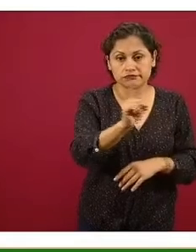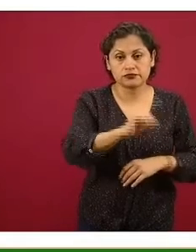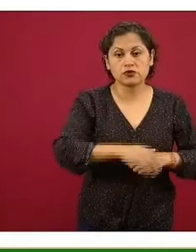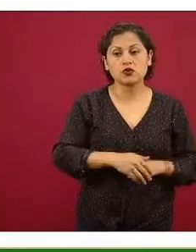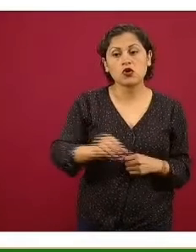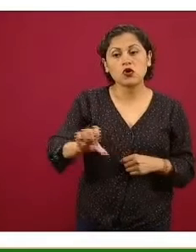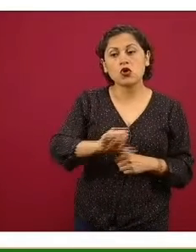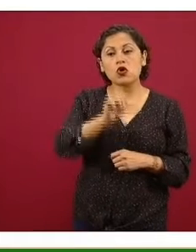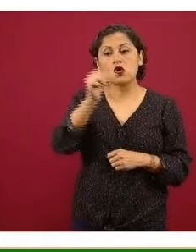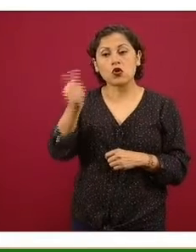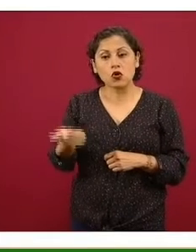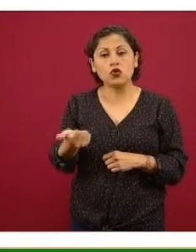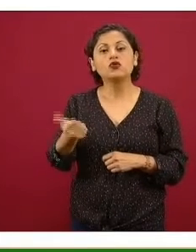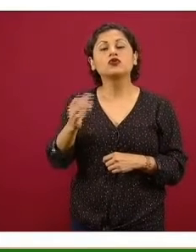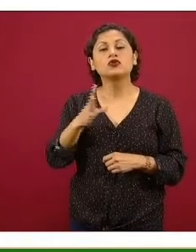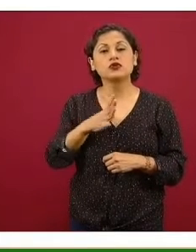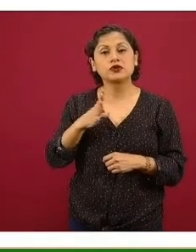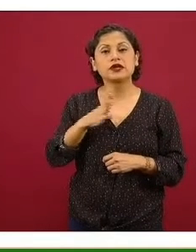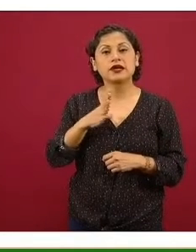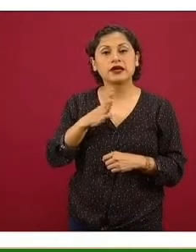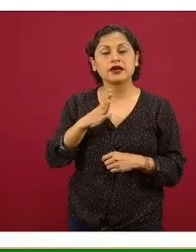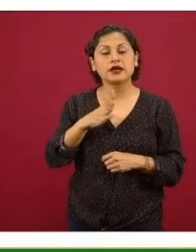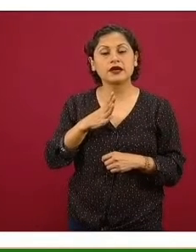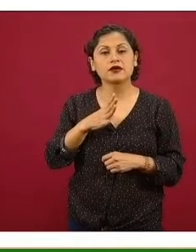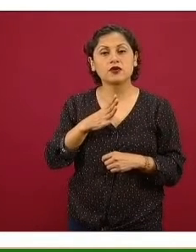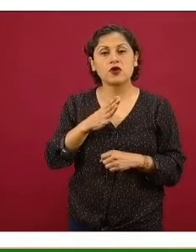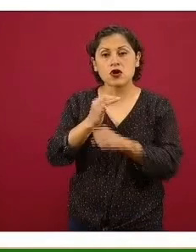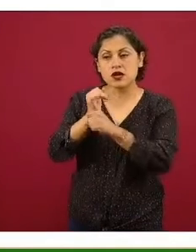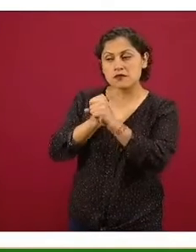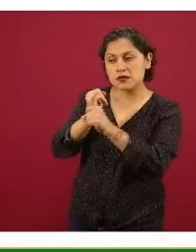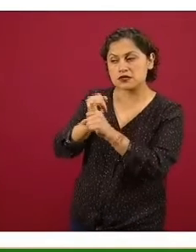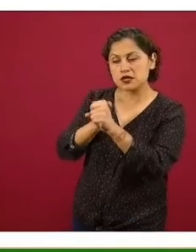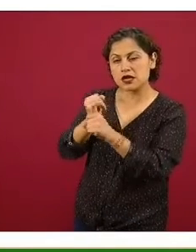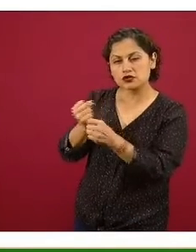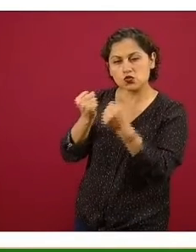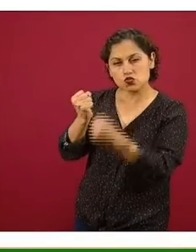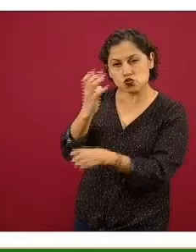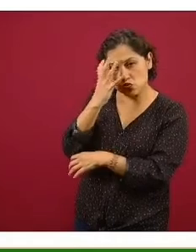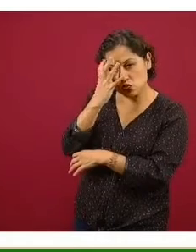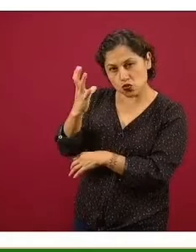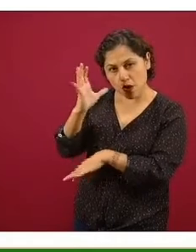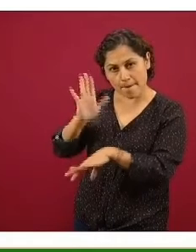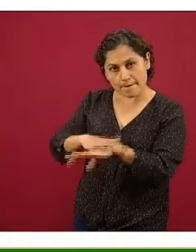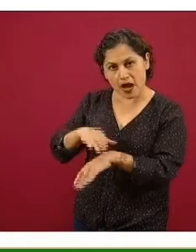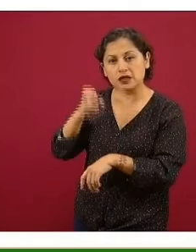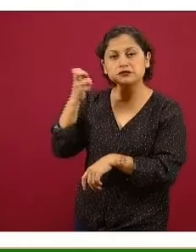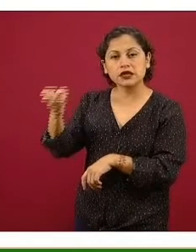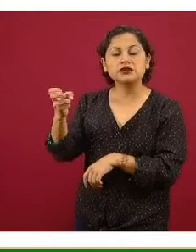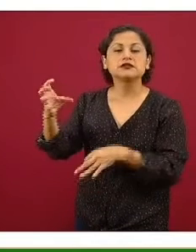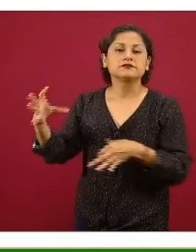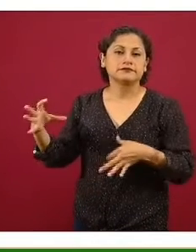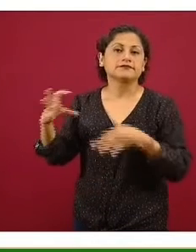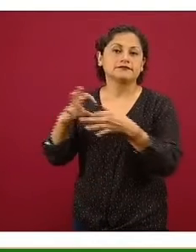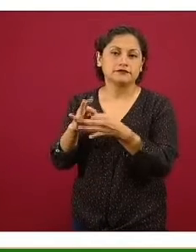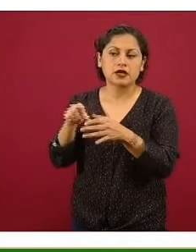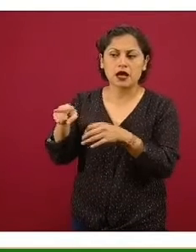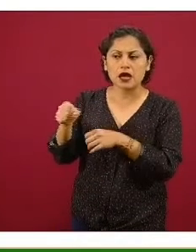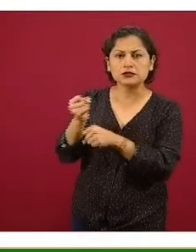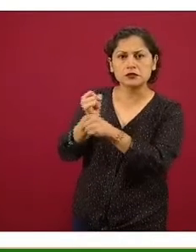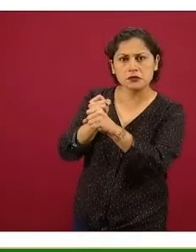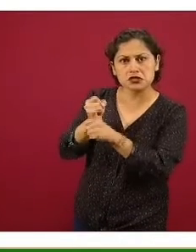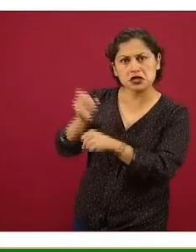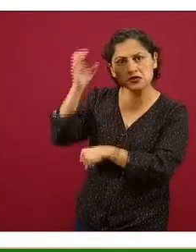más robustos, estudios con una metodología para la obtención de evidencia a través de